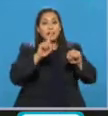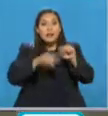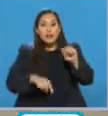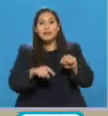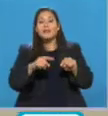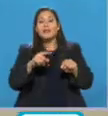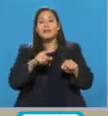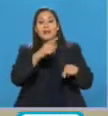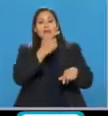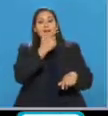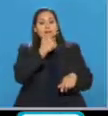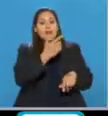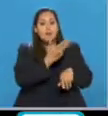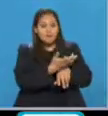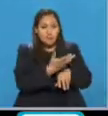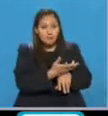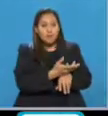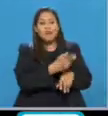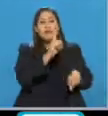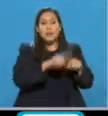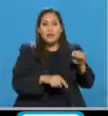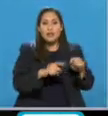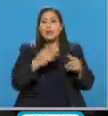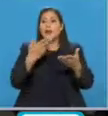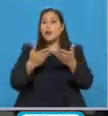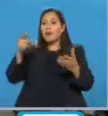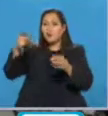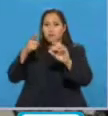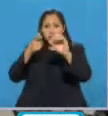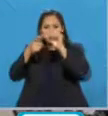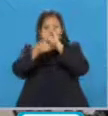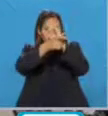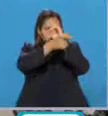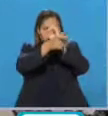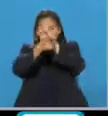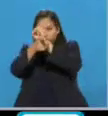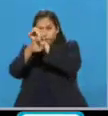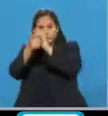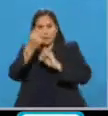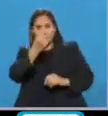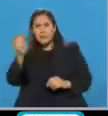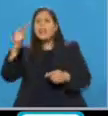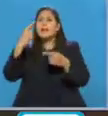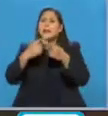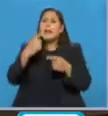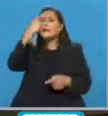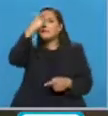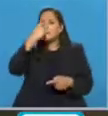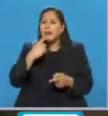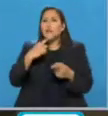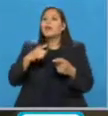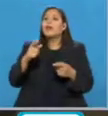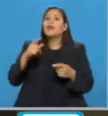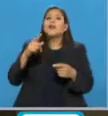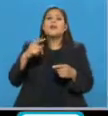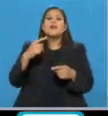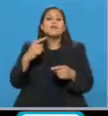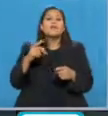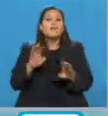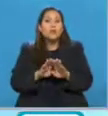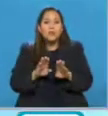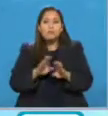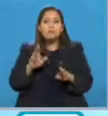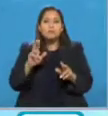de este soporte e igualarlos con el francotirador, que no sabemos qué tiene, ni quién es, ni cómo se ve, como para tener a los seres